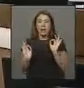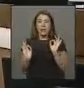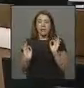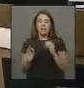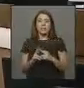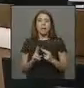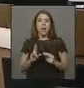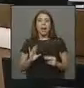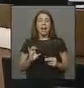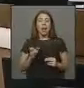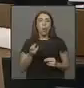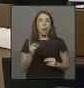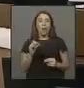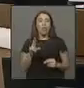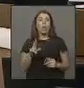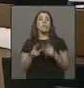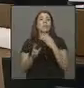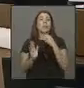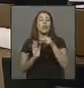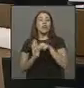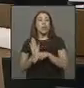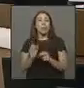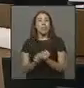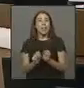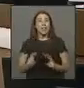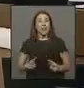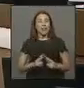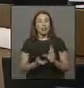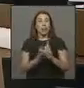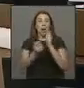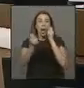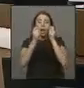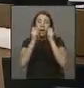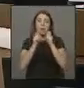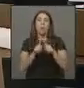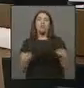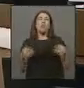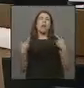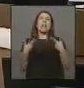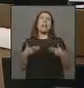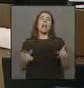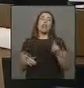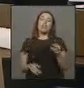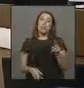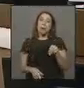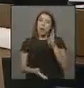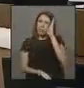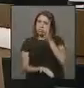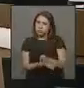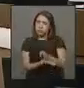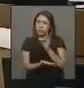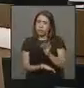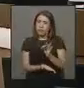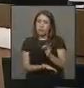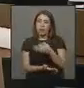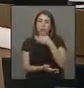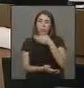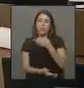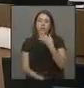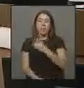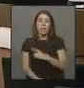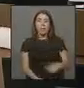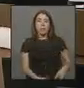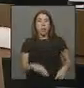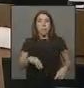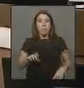la relajación de la aplicación de las normas de construcción en zona de riesgo no vuelva a suceder. Hoy día hay que estar firmes y como lo ha dicho también